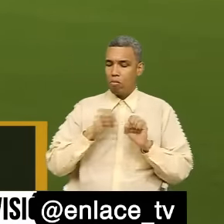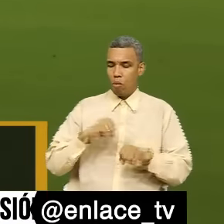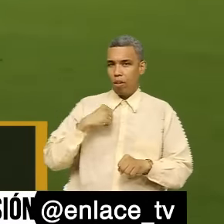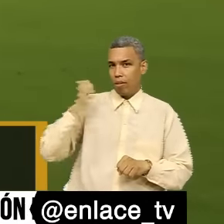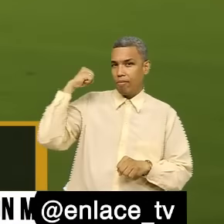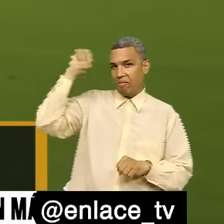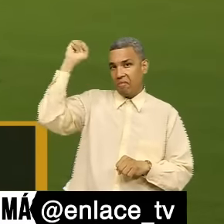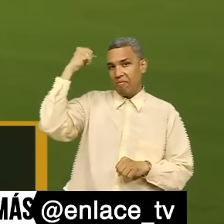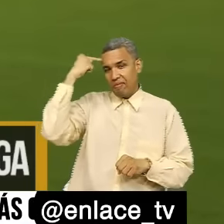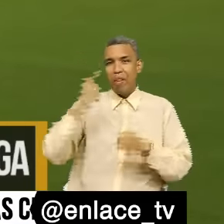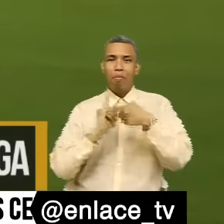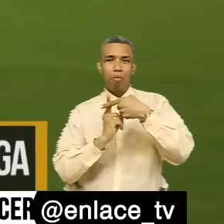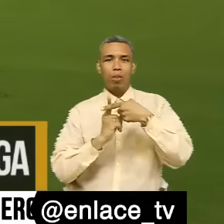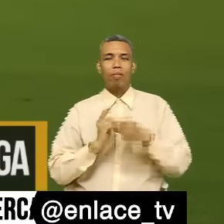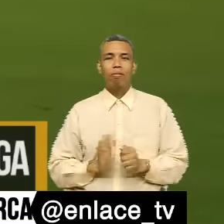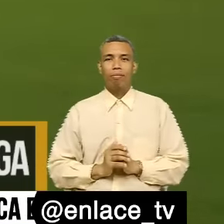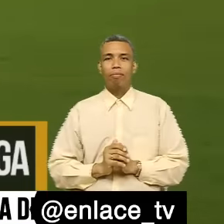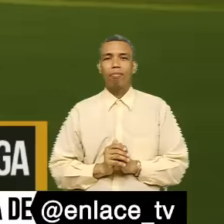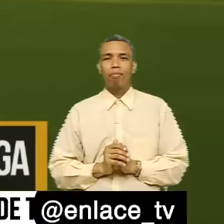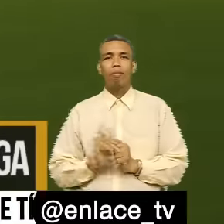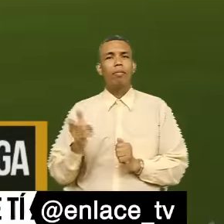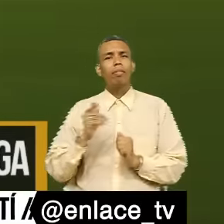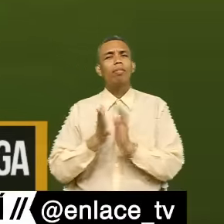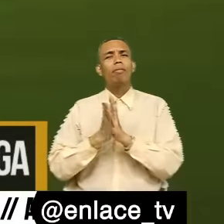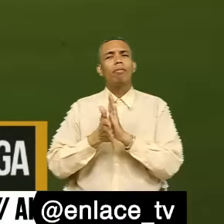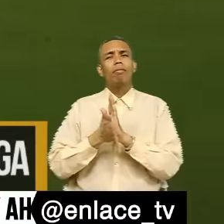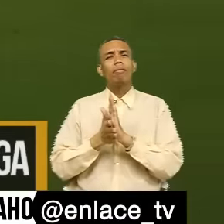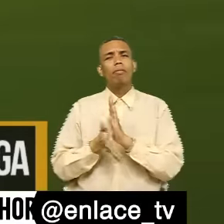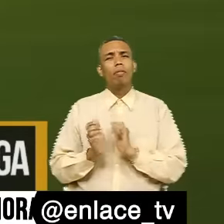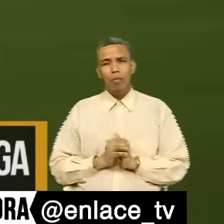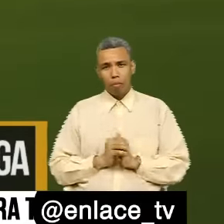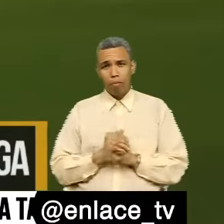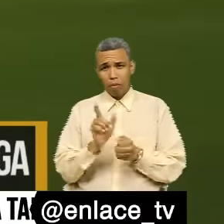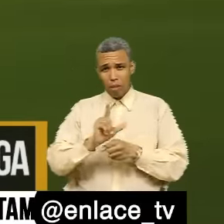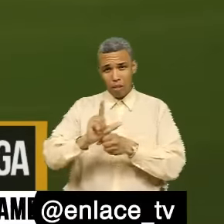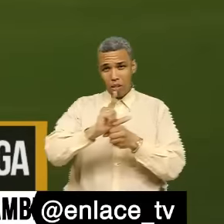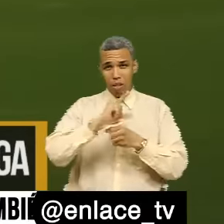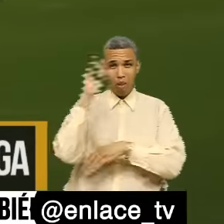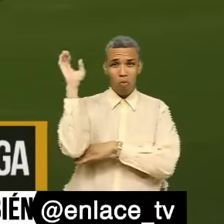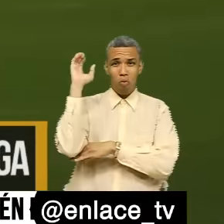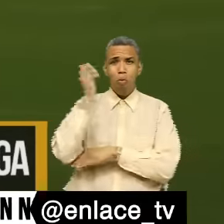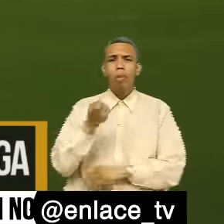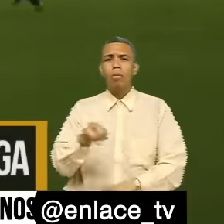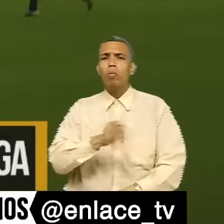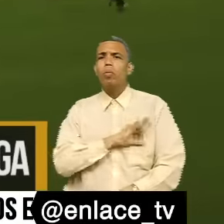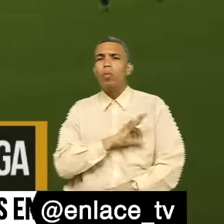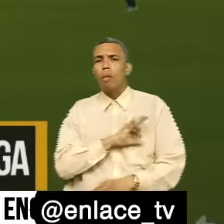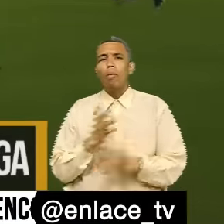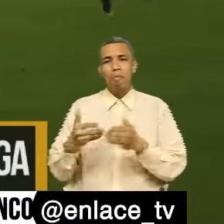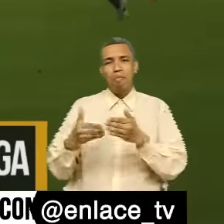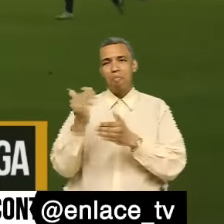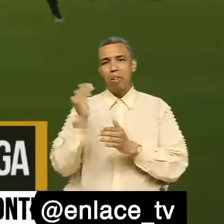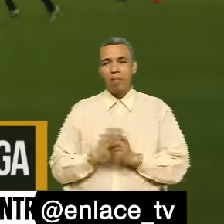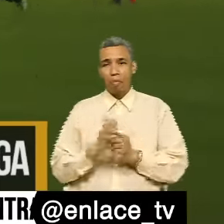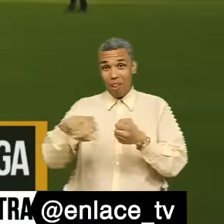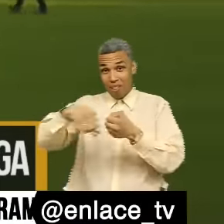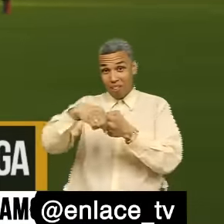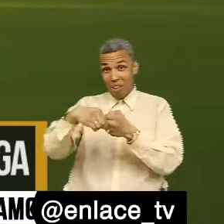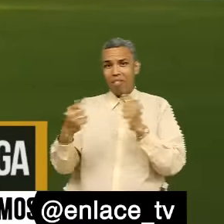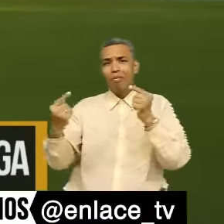este sábado frente al Atlético Bucaramanga, jugando de local en el inicio de la Liga Águila 2017, Alianza Petrolera tuvo su último entrenamiento en el estadio Daniel